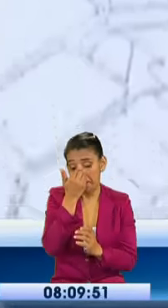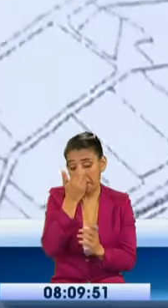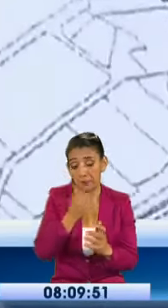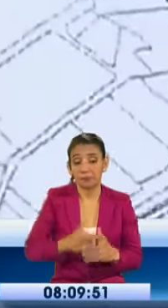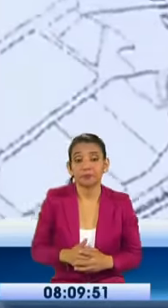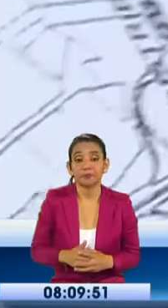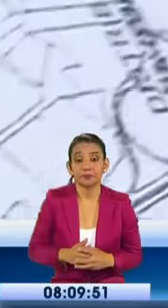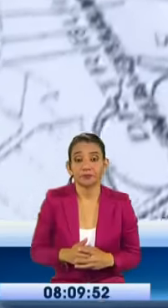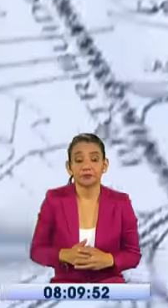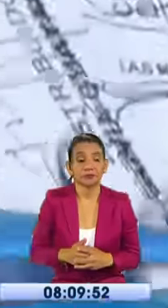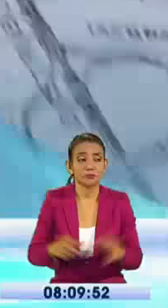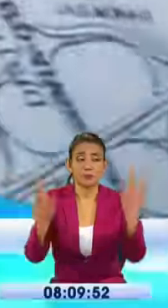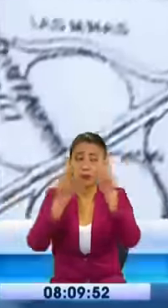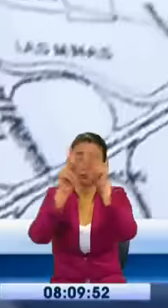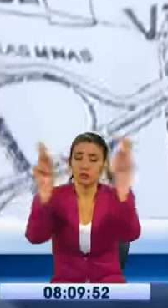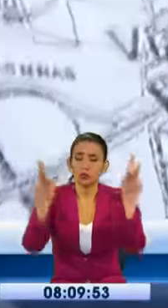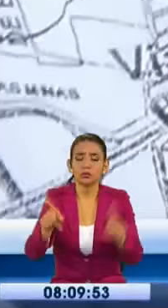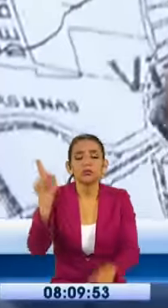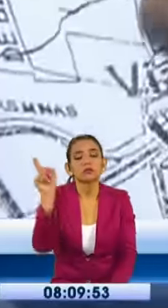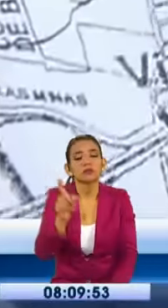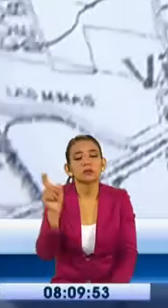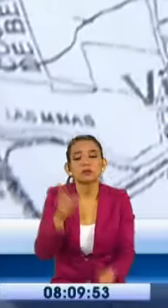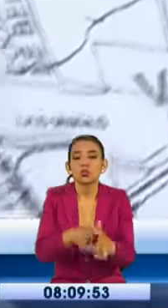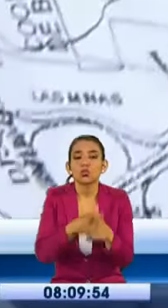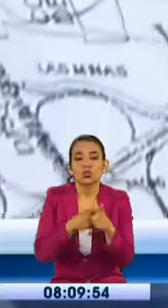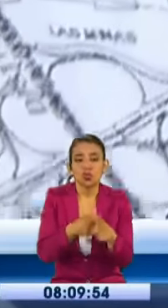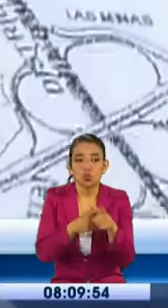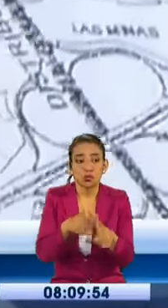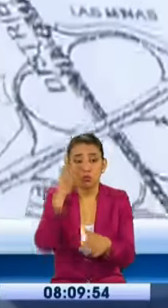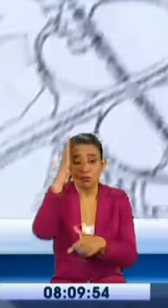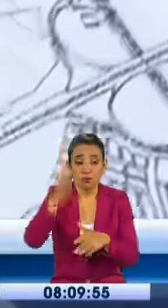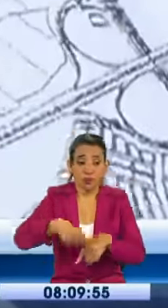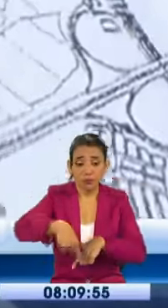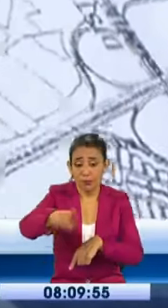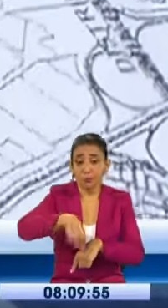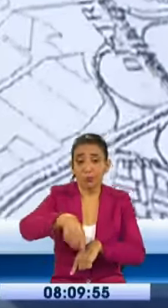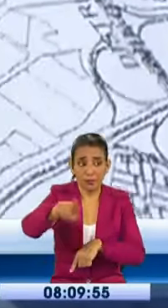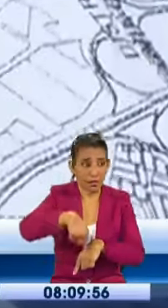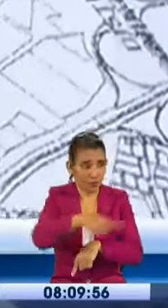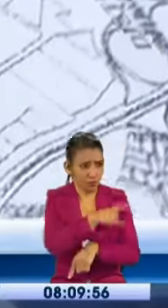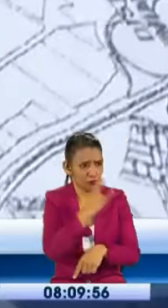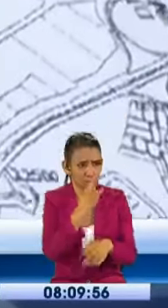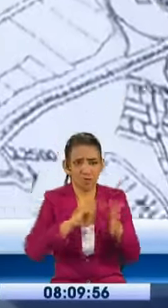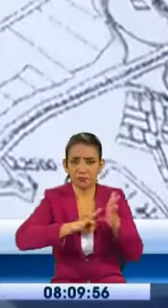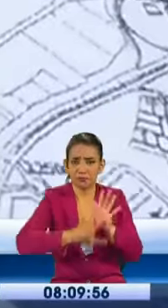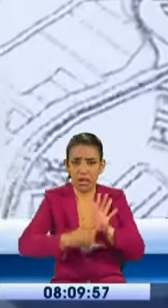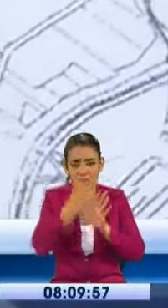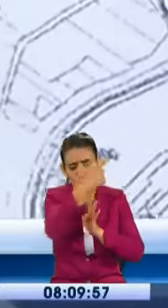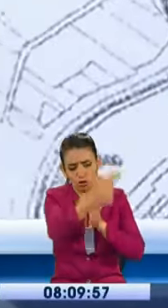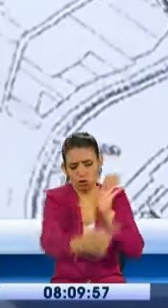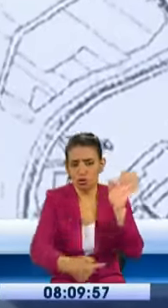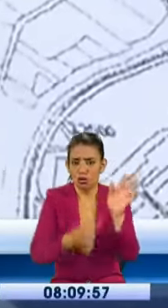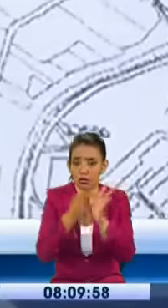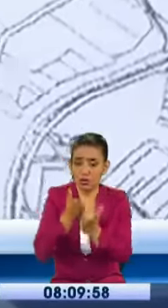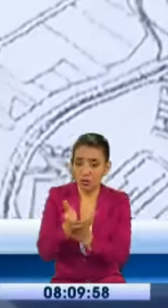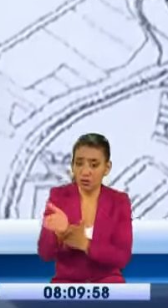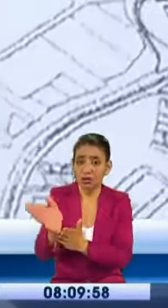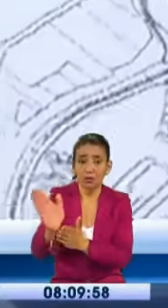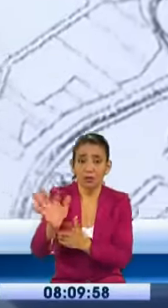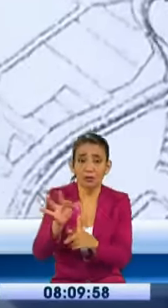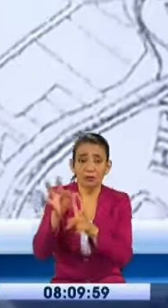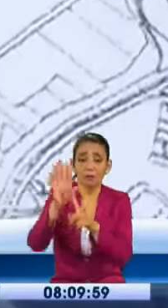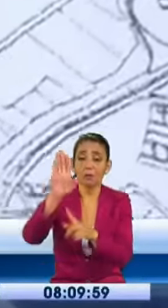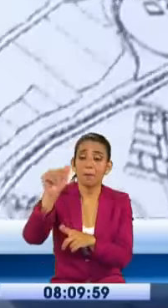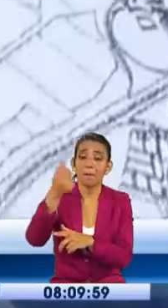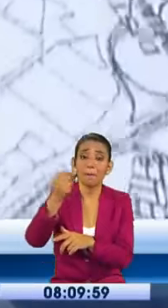es sumamente necesario y urgente porque son las vías, aquí en este mismo plano podemos identificar vía de entrada principal a lo que es